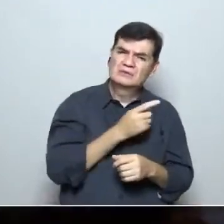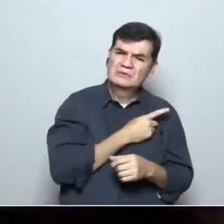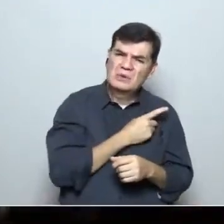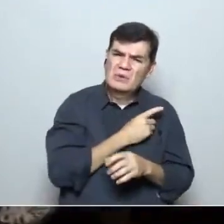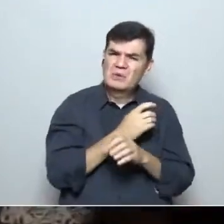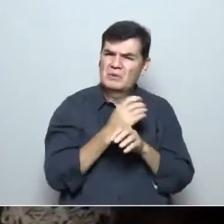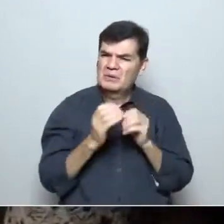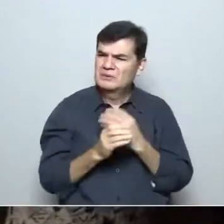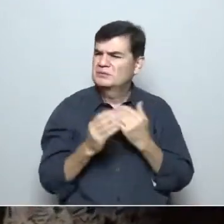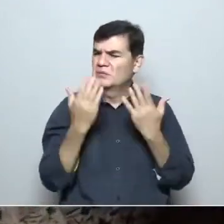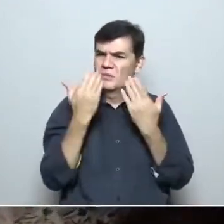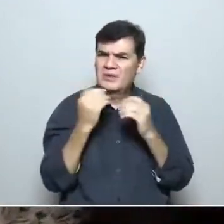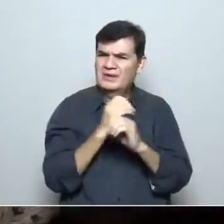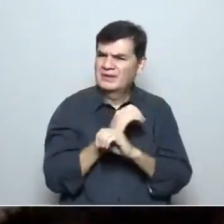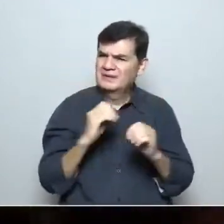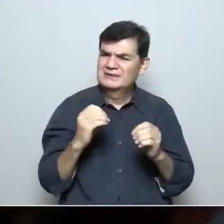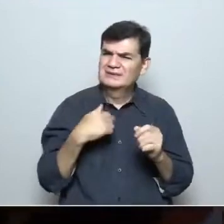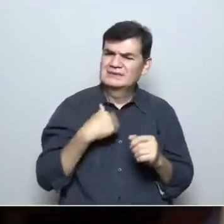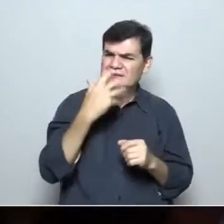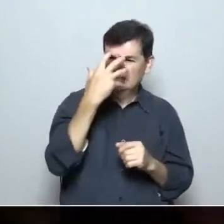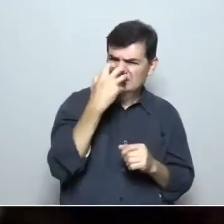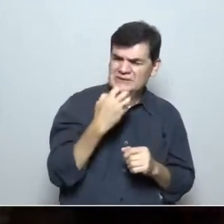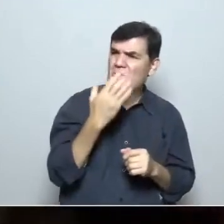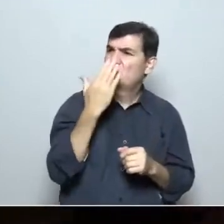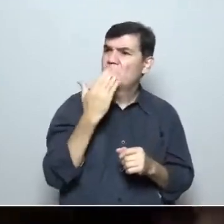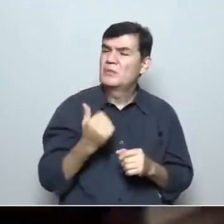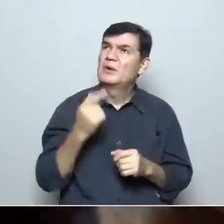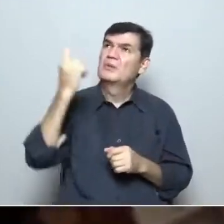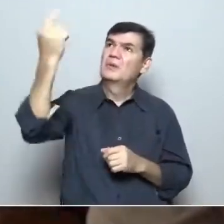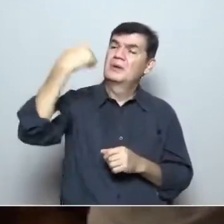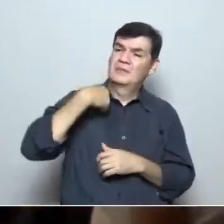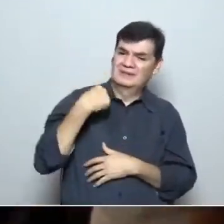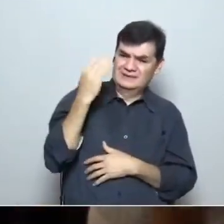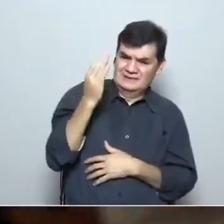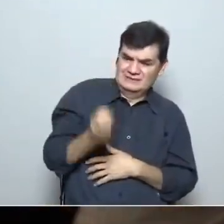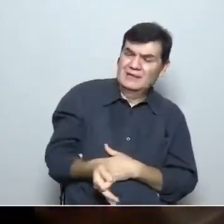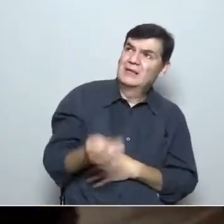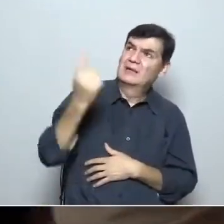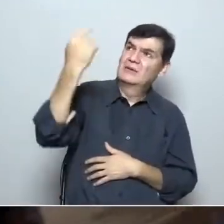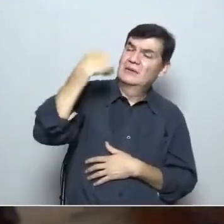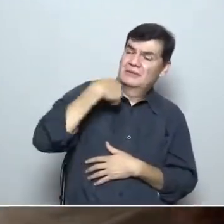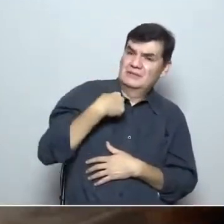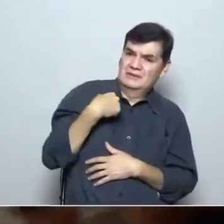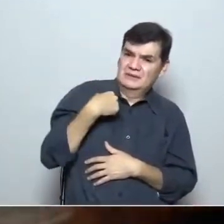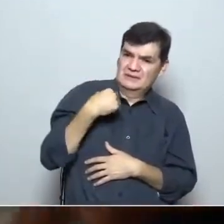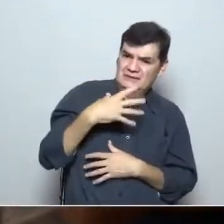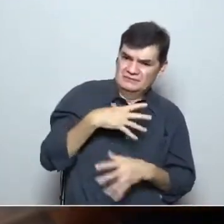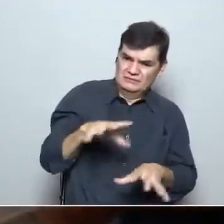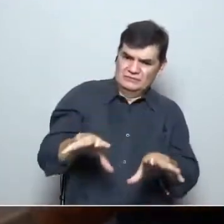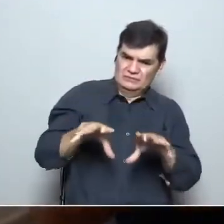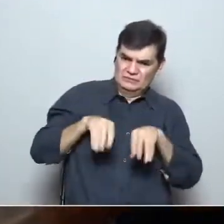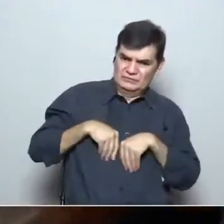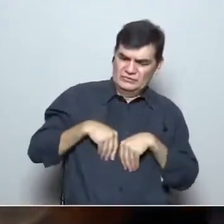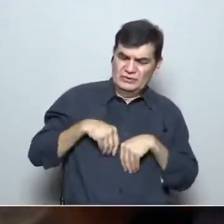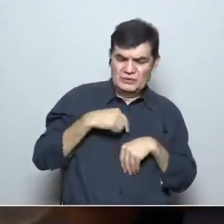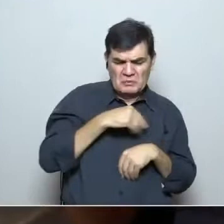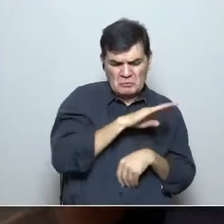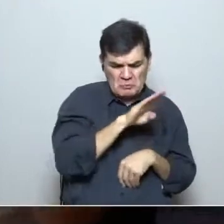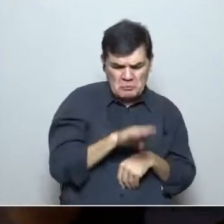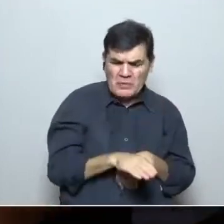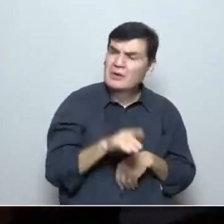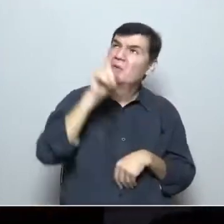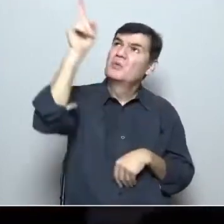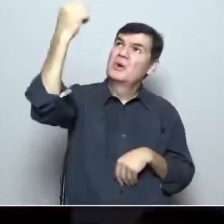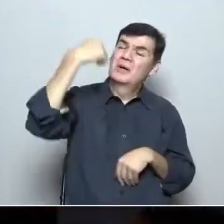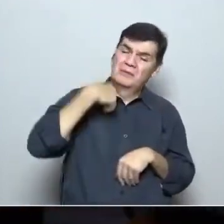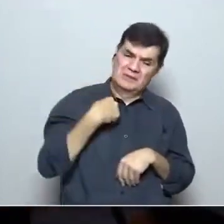Dios. No hay más tristeza. Tú nos adoptaste, oh Rey. Cuando estaba muerto, tú me diste vida, oh